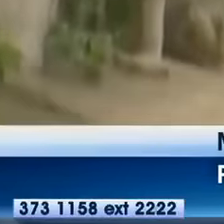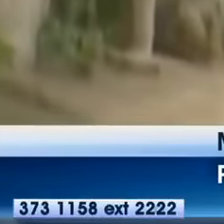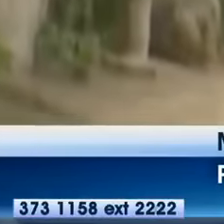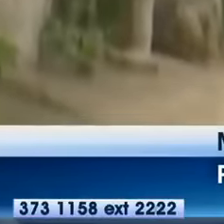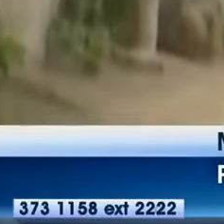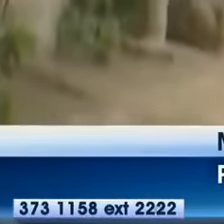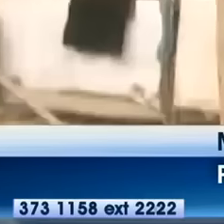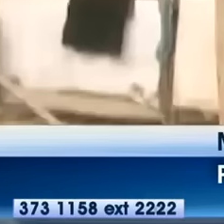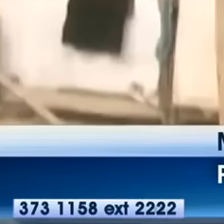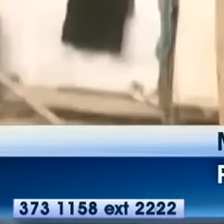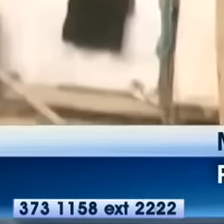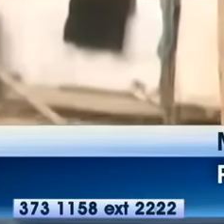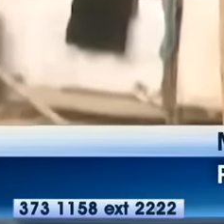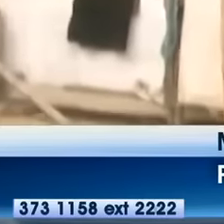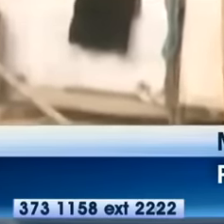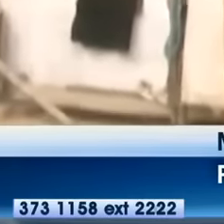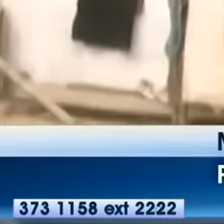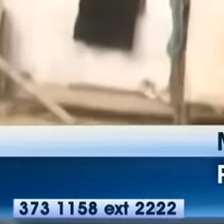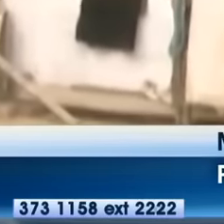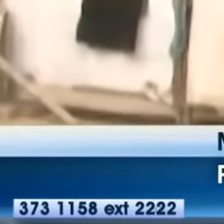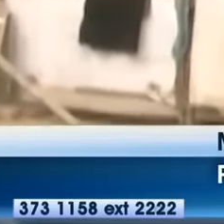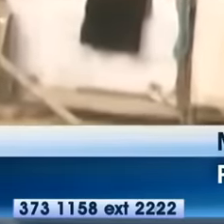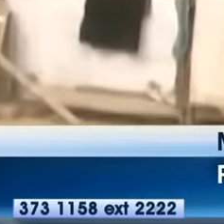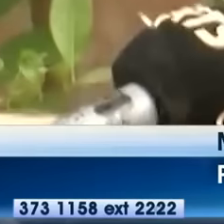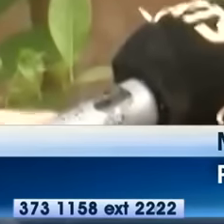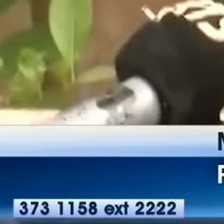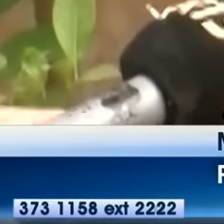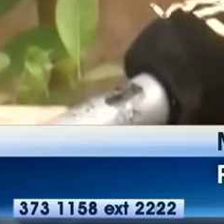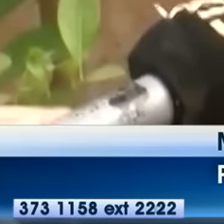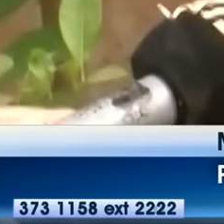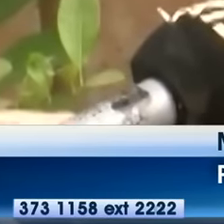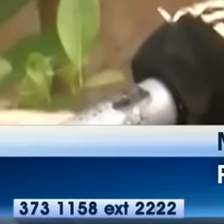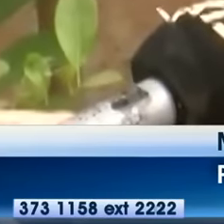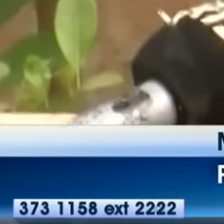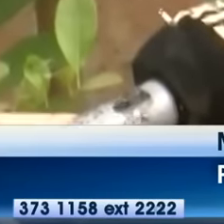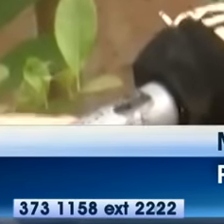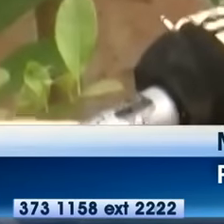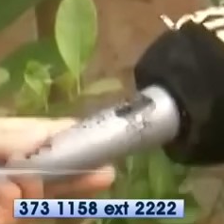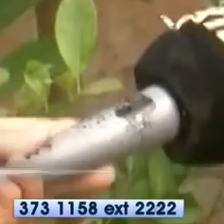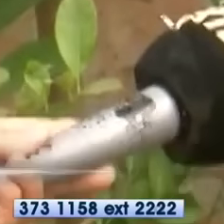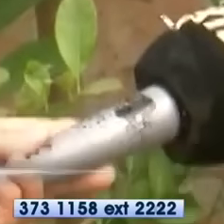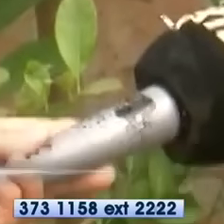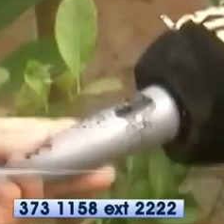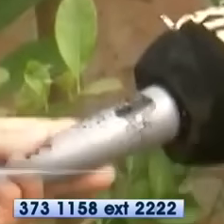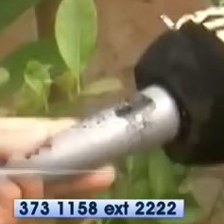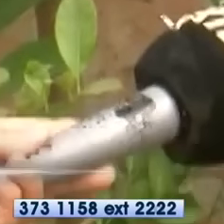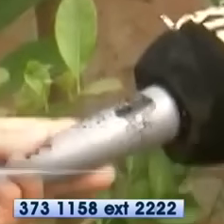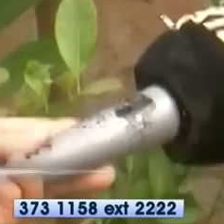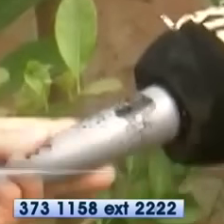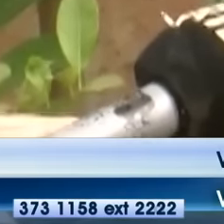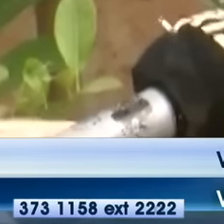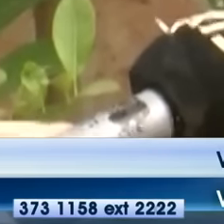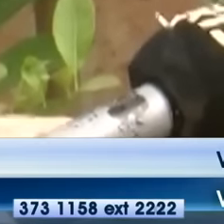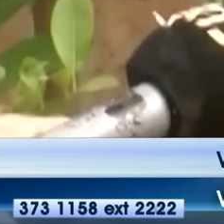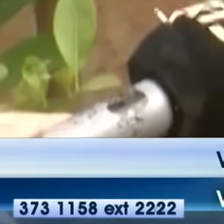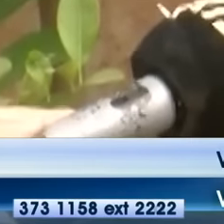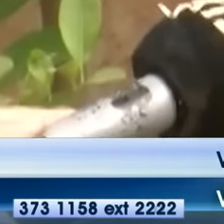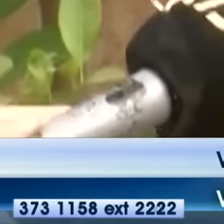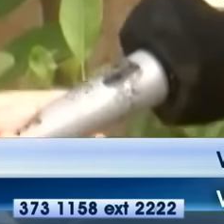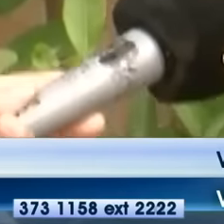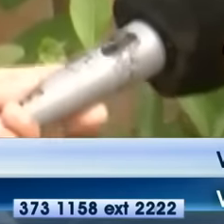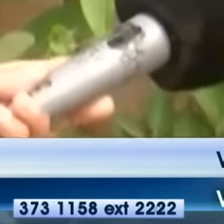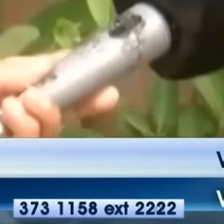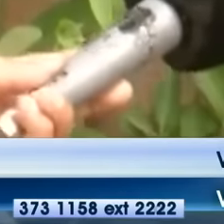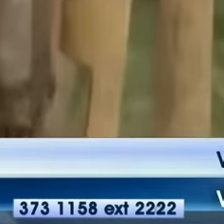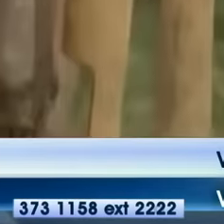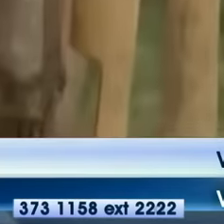vivían en este callejón del sitio Los Ángeles de la Mocora. Celeste Vera Espinales. ¿Cuántos años tenía? No sé, de